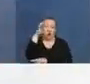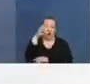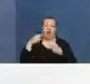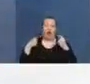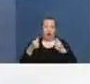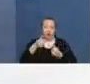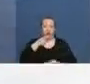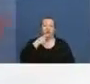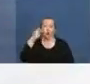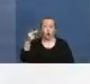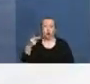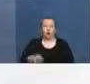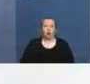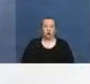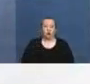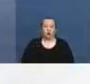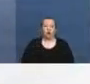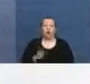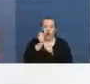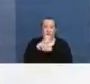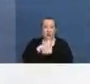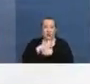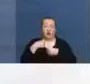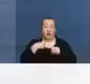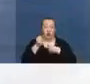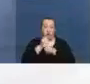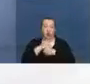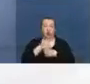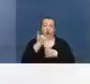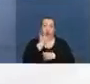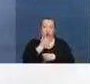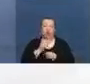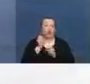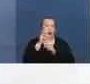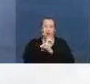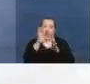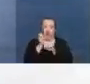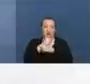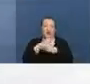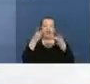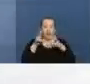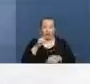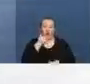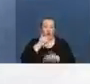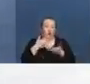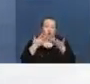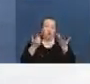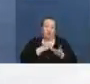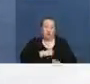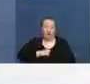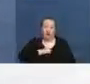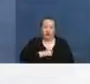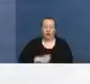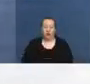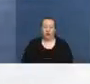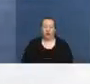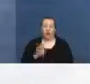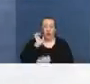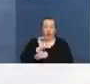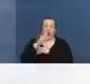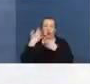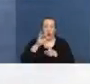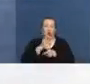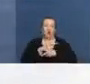si no lo hemos hecho haciéndolo nos critican imagen se si no logramos hecho pero el ecuador está protegido el nivel de